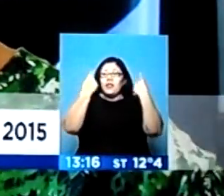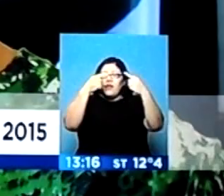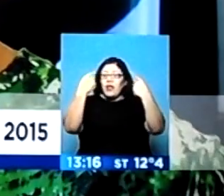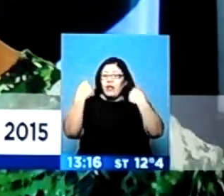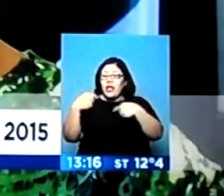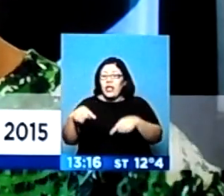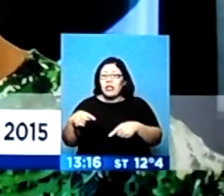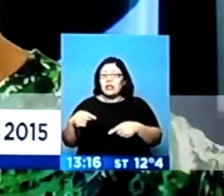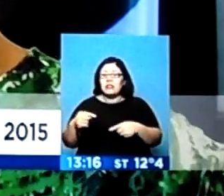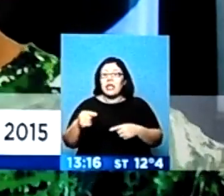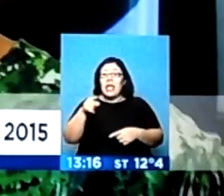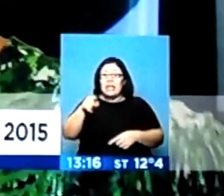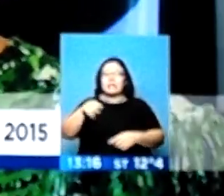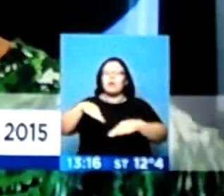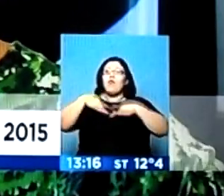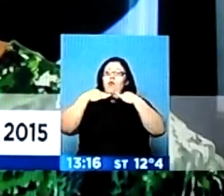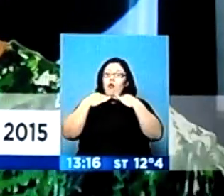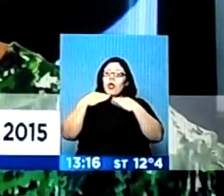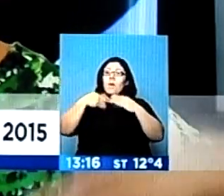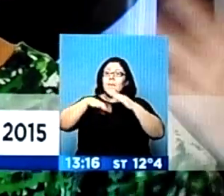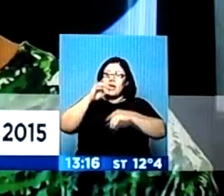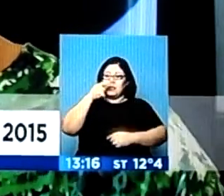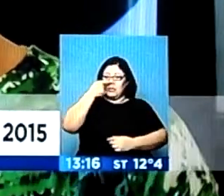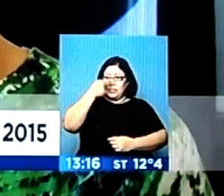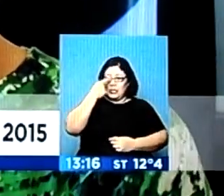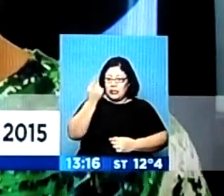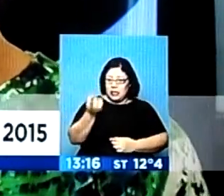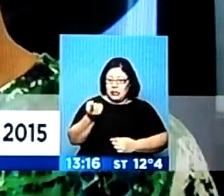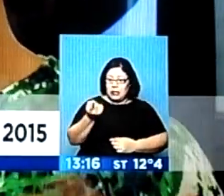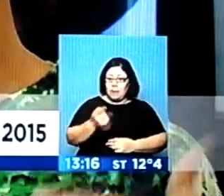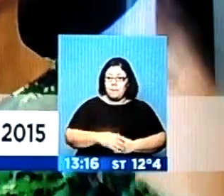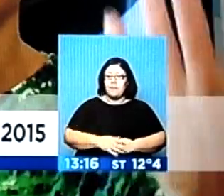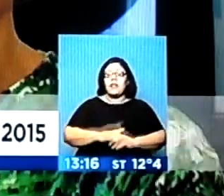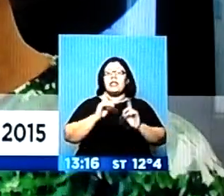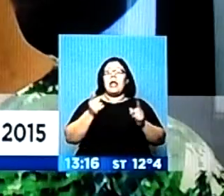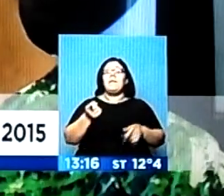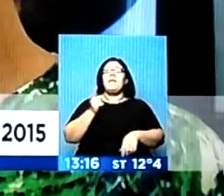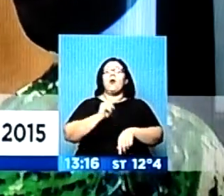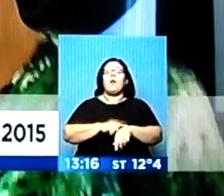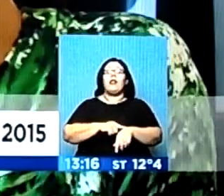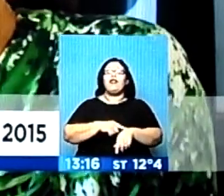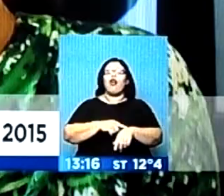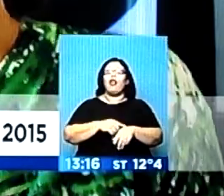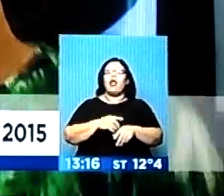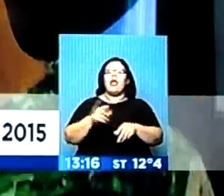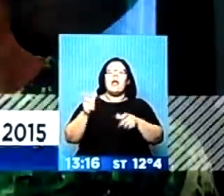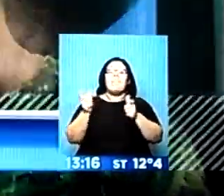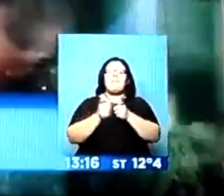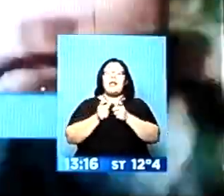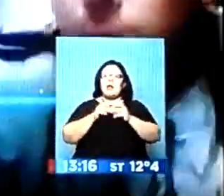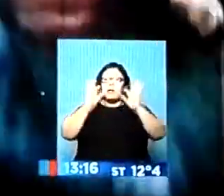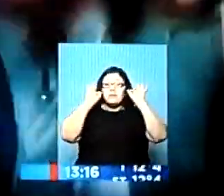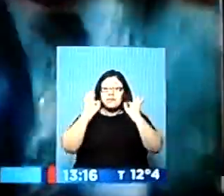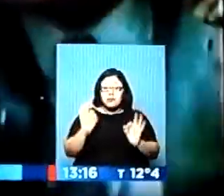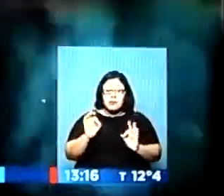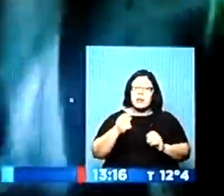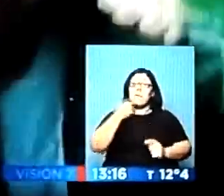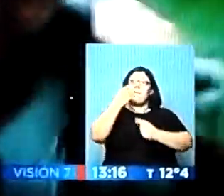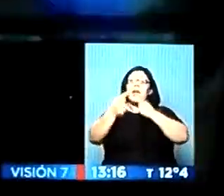entonces es un público interesante. Y después cuando se da como el momento de preguntas y respuestas y ese encuentro con el público es